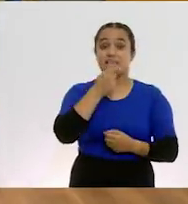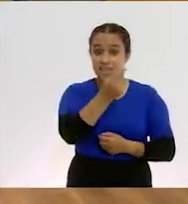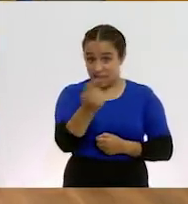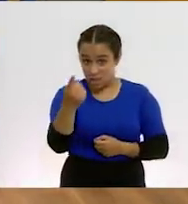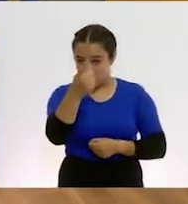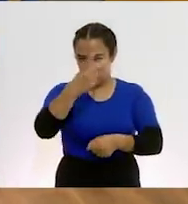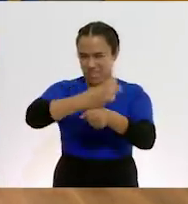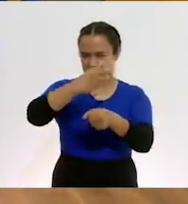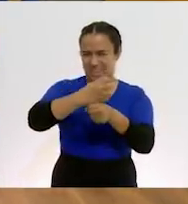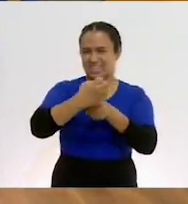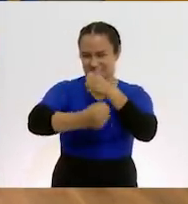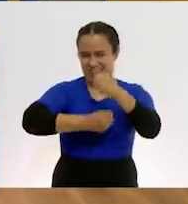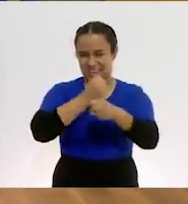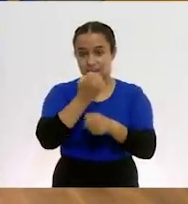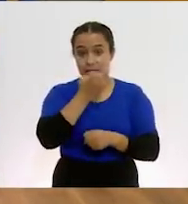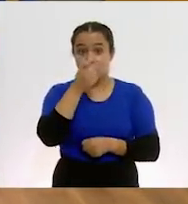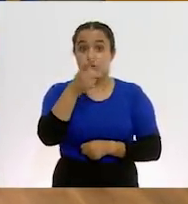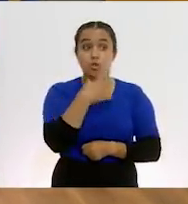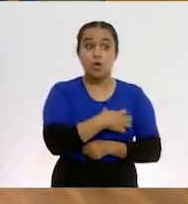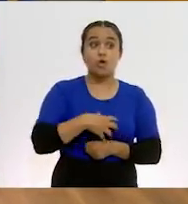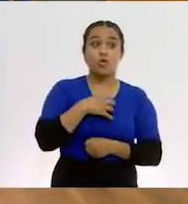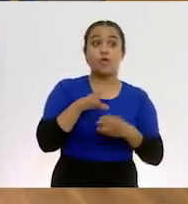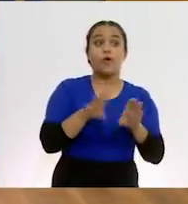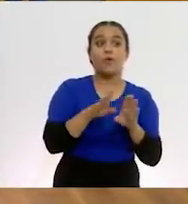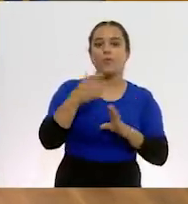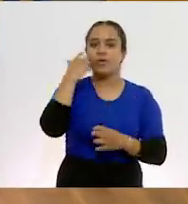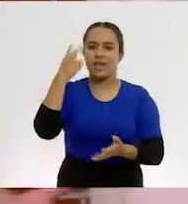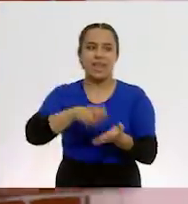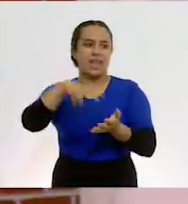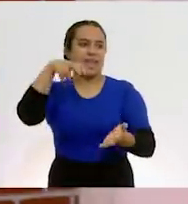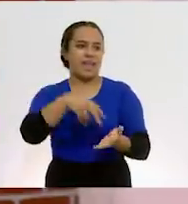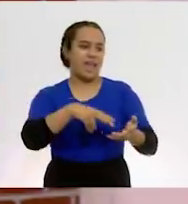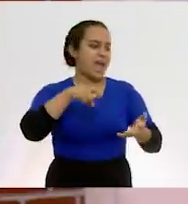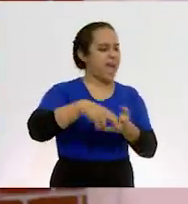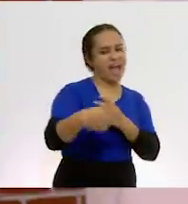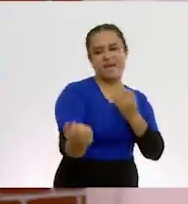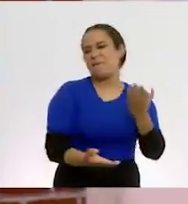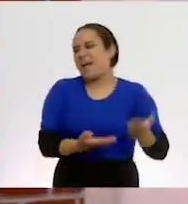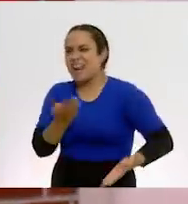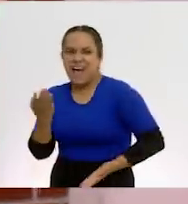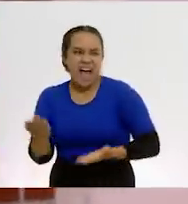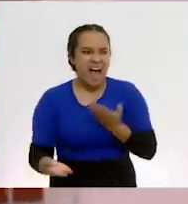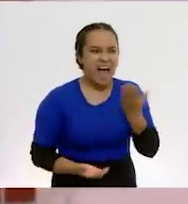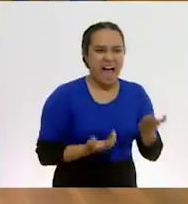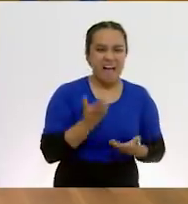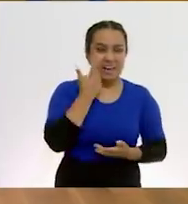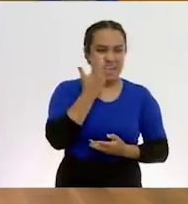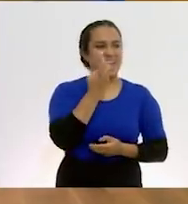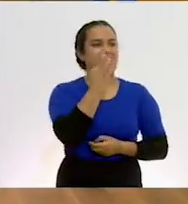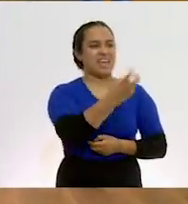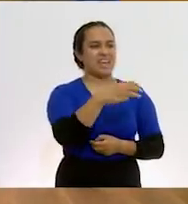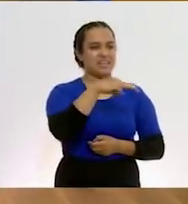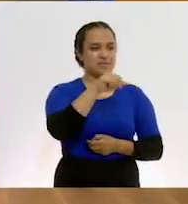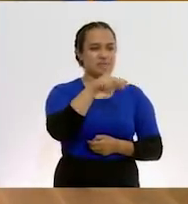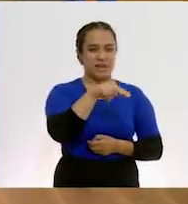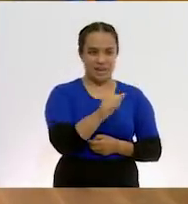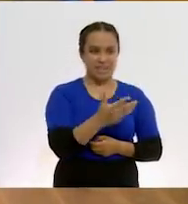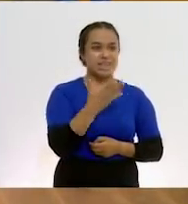que nos están viendo, cuando están contentos, les dan muchas ganas de saltar y de correr y de bailar. Eso, Mariana, muy